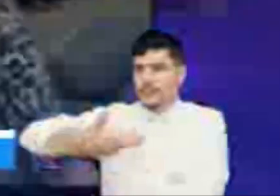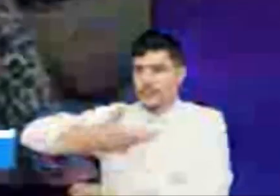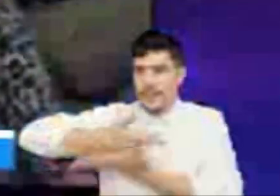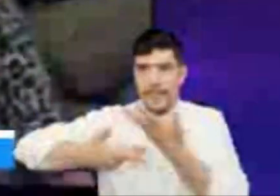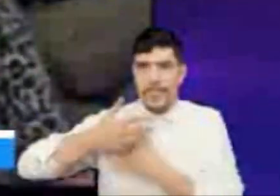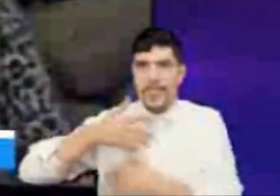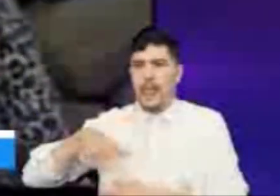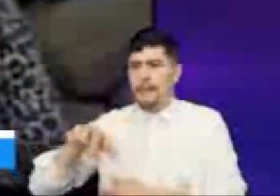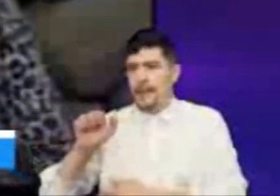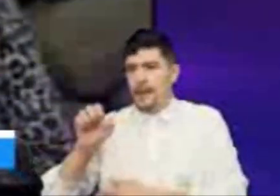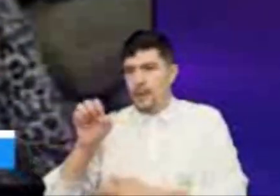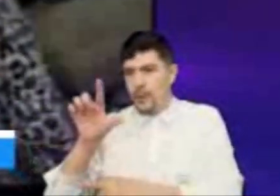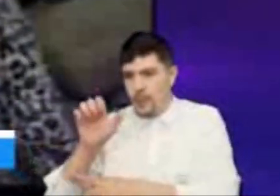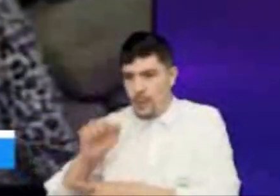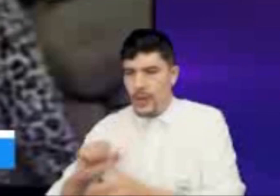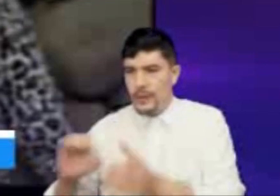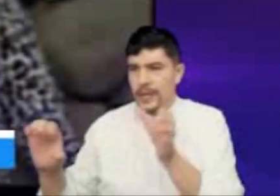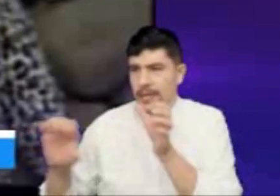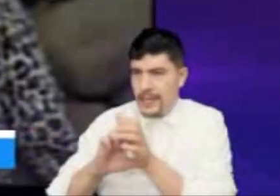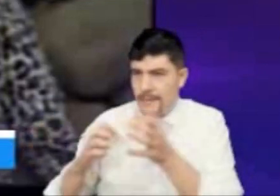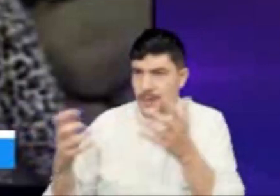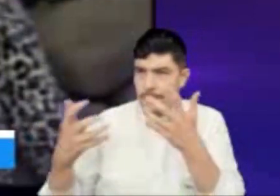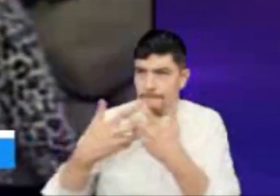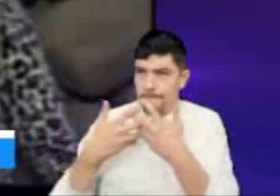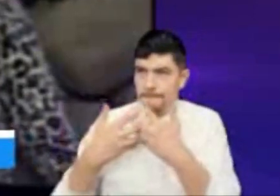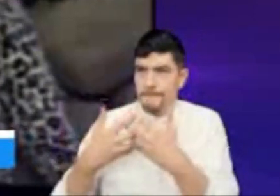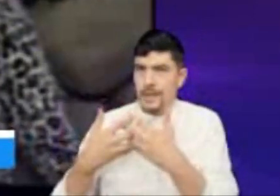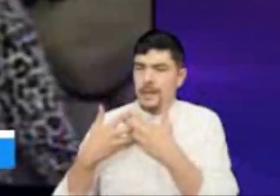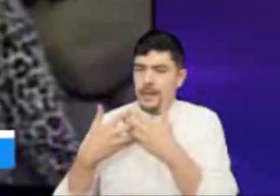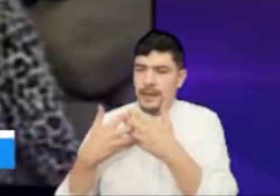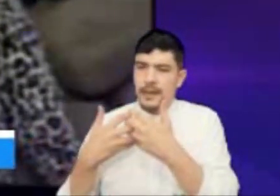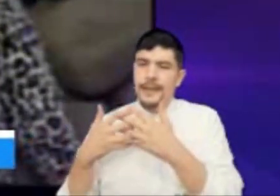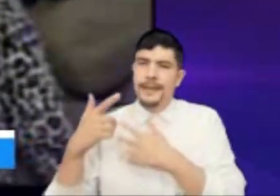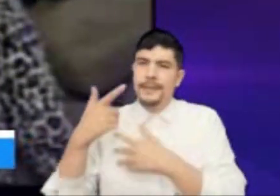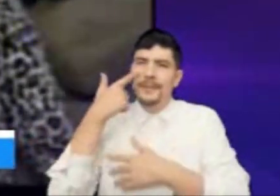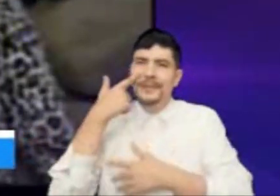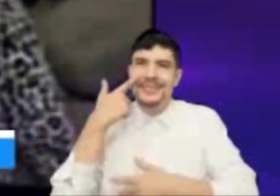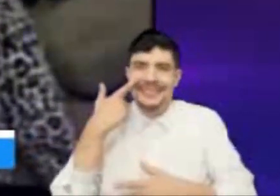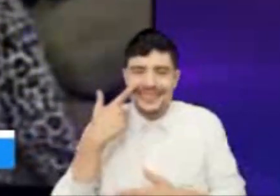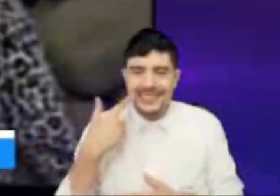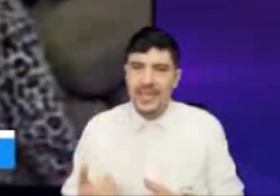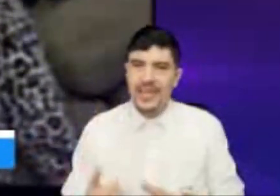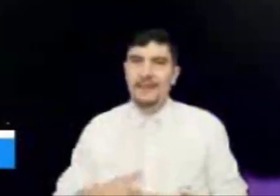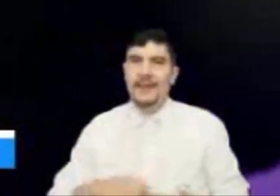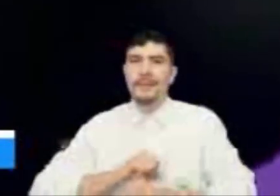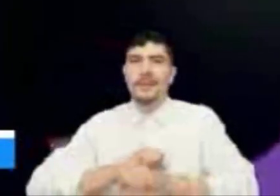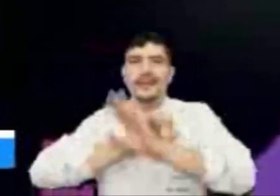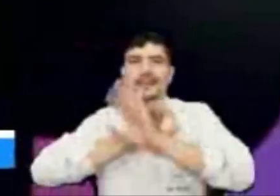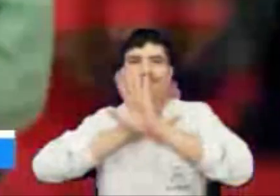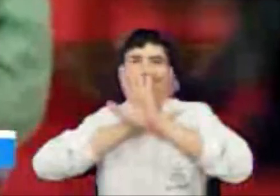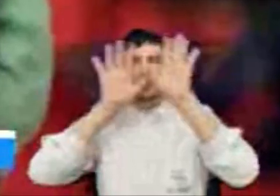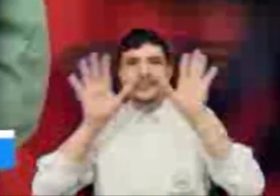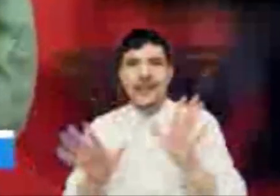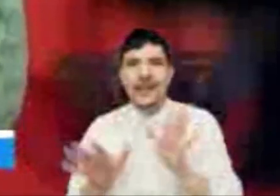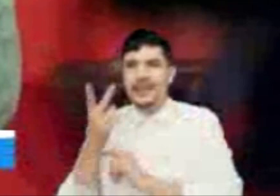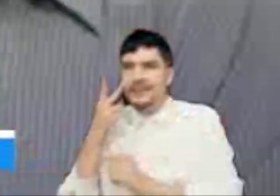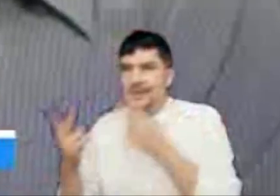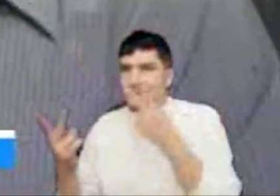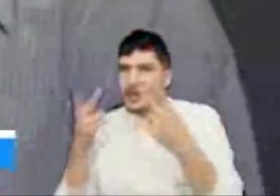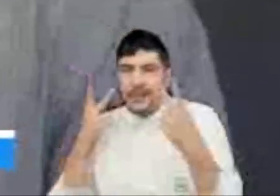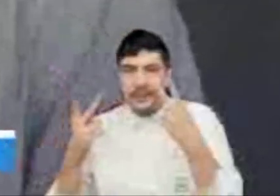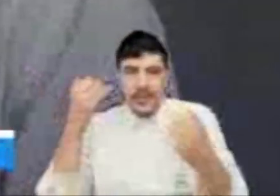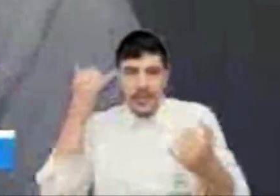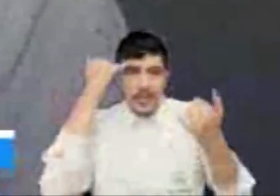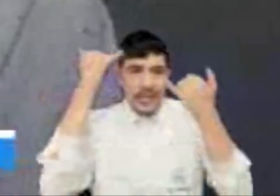hicimos un equipo y una conexión extraordinaria. Y era maravilloso llegar todas las mañanas a escuchar las miles de ocurrencias con la que salía Paola